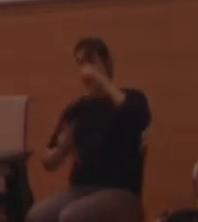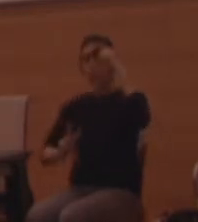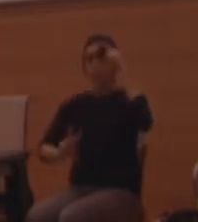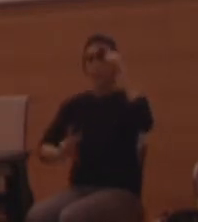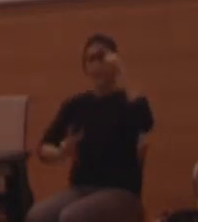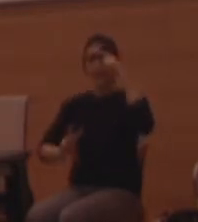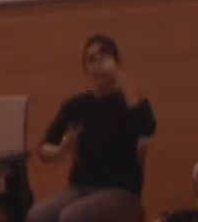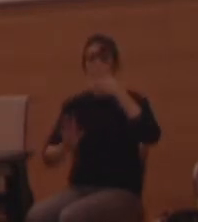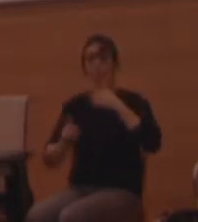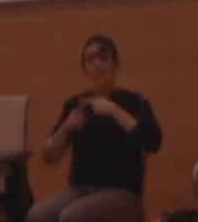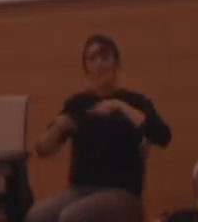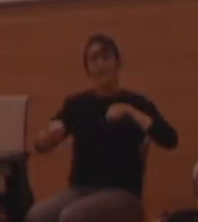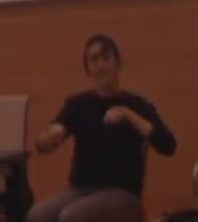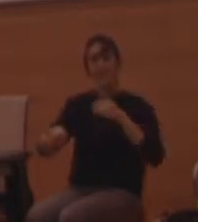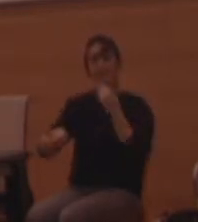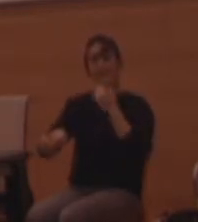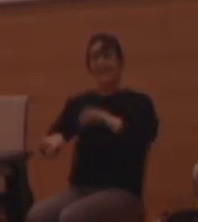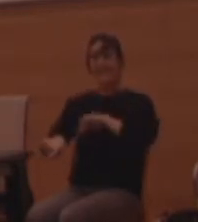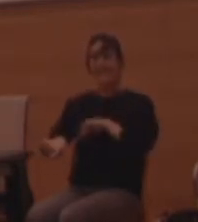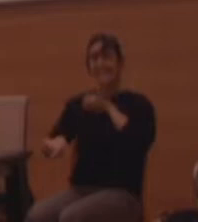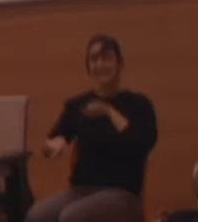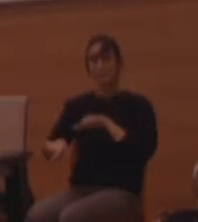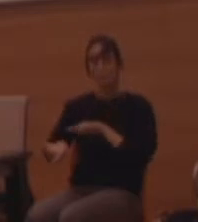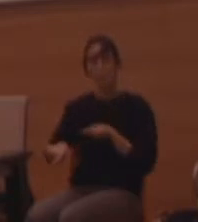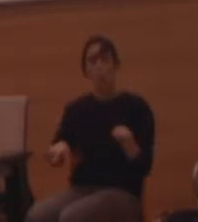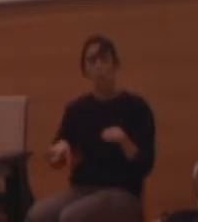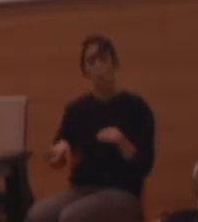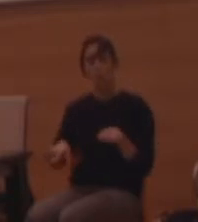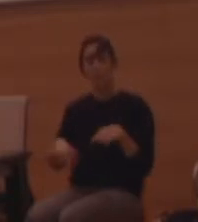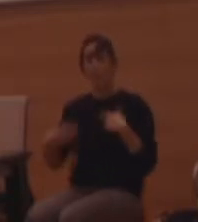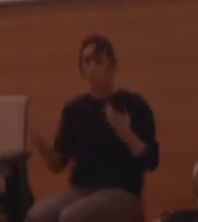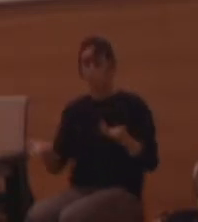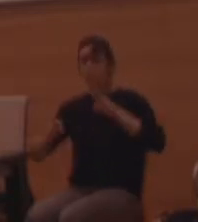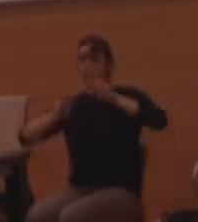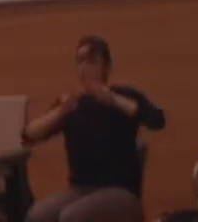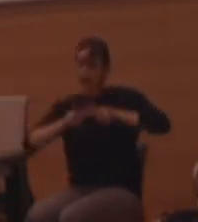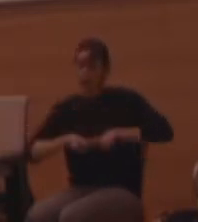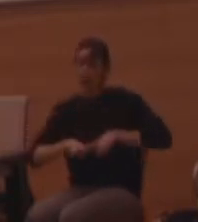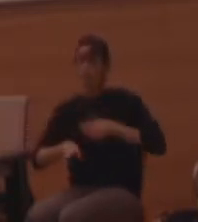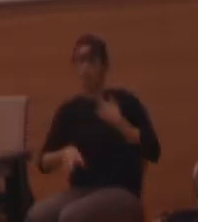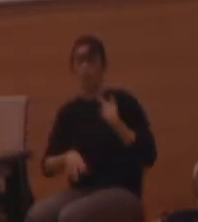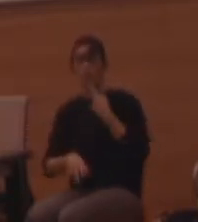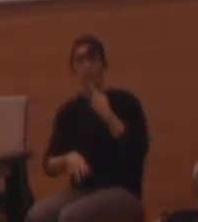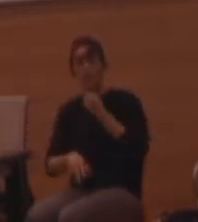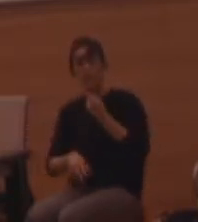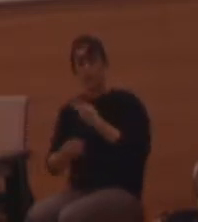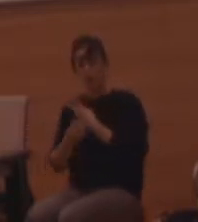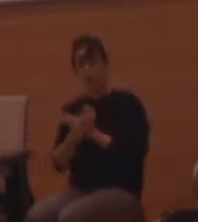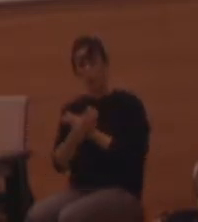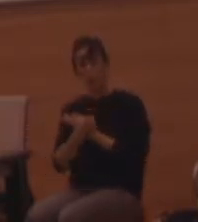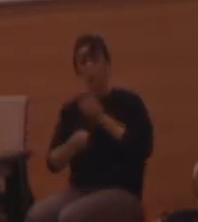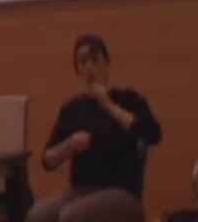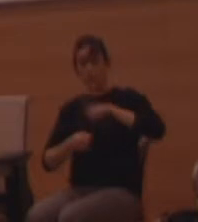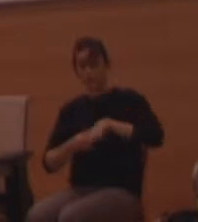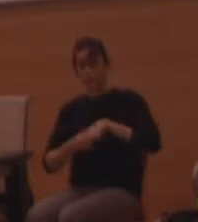ser si lo siente o no lo siente. Valoramos, como hemos dicho, prominencias óseas,